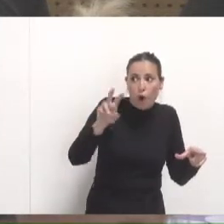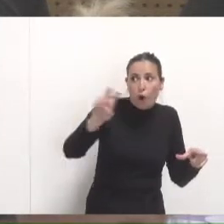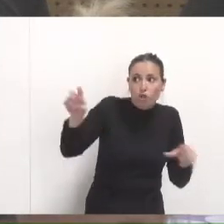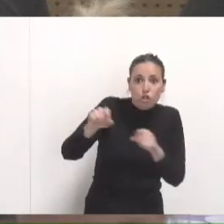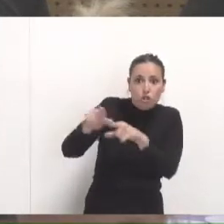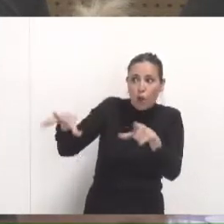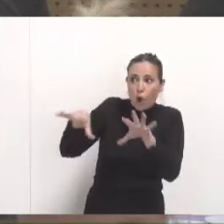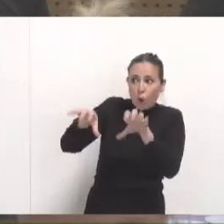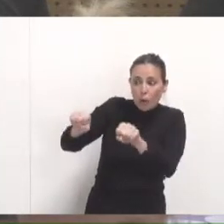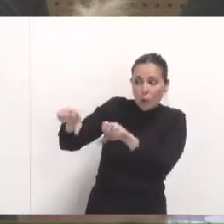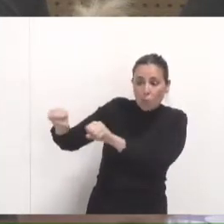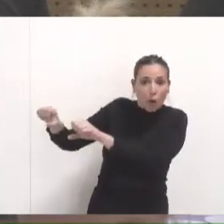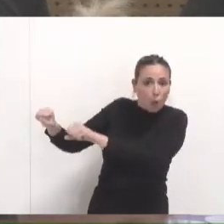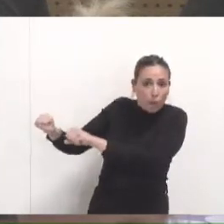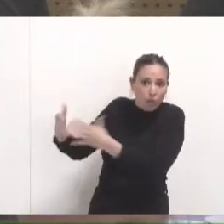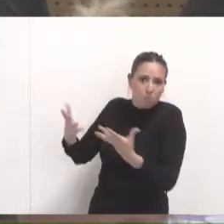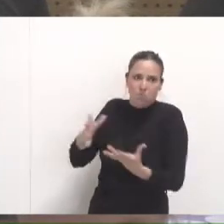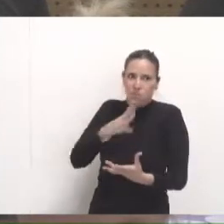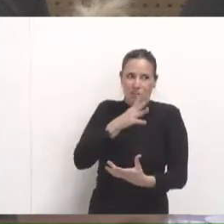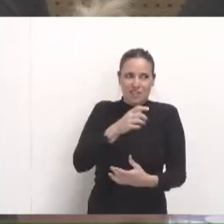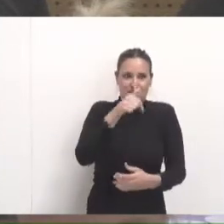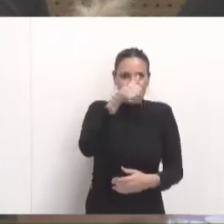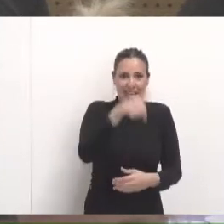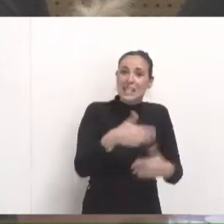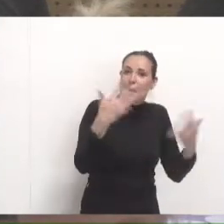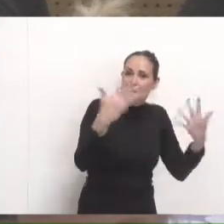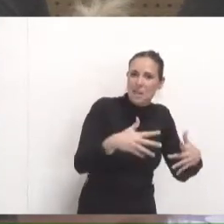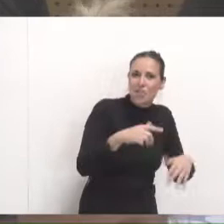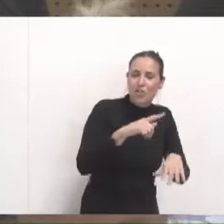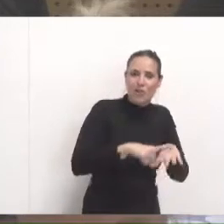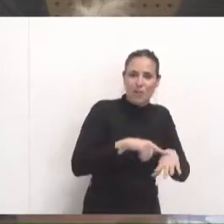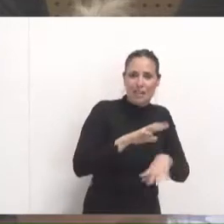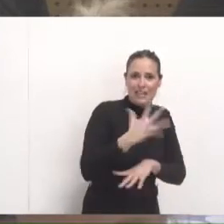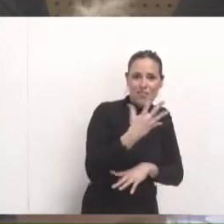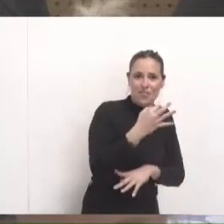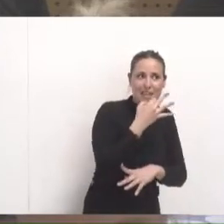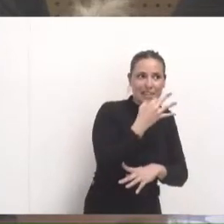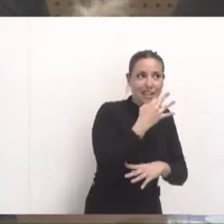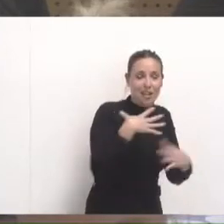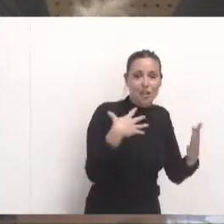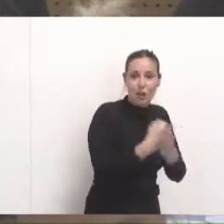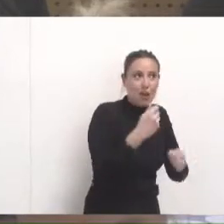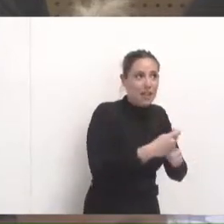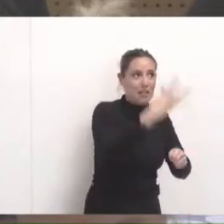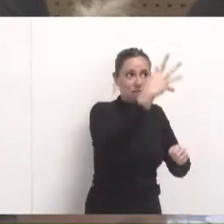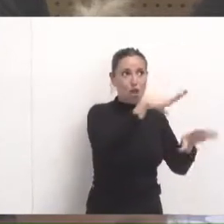miércoles a las 5 de la tarde en este edificio. Primera cuestión.